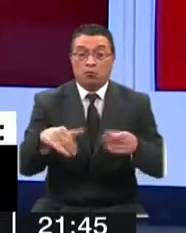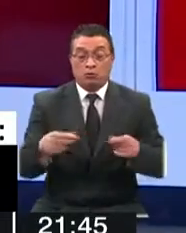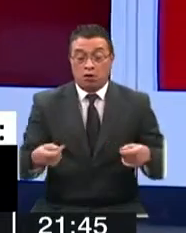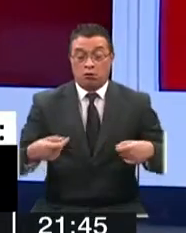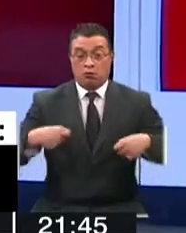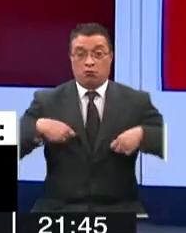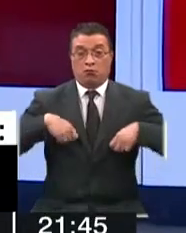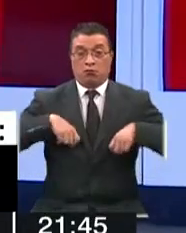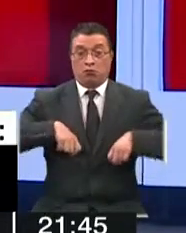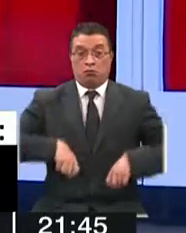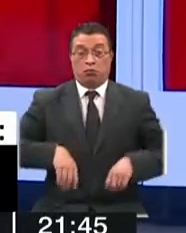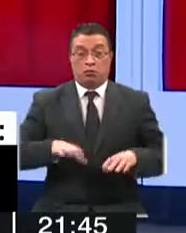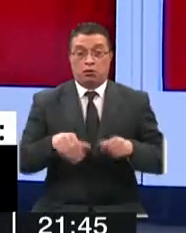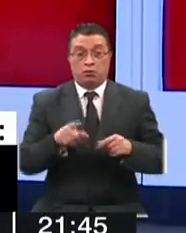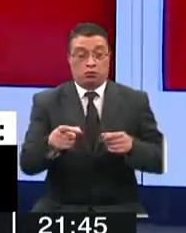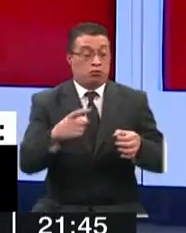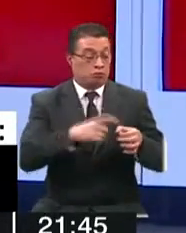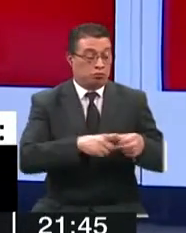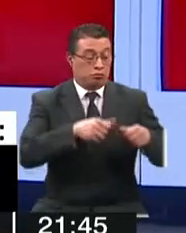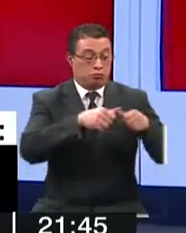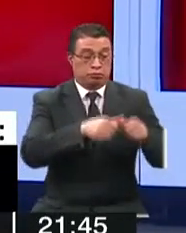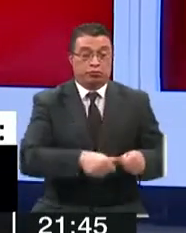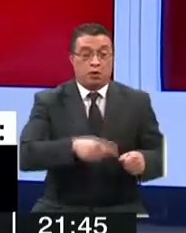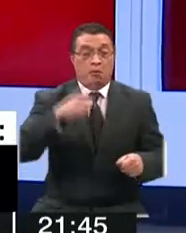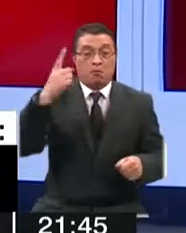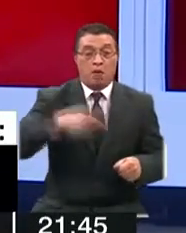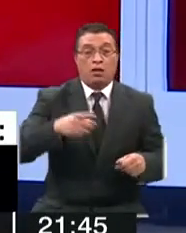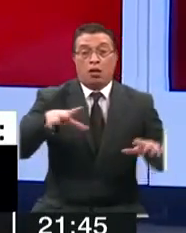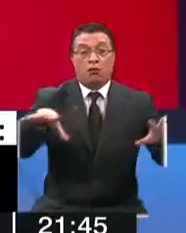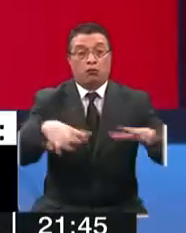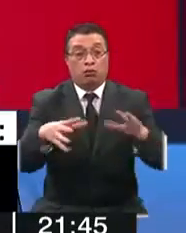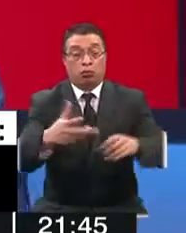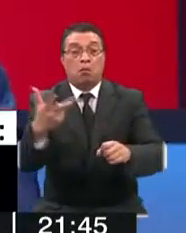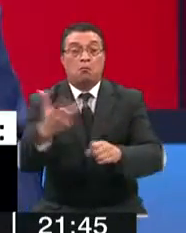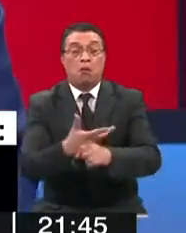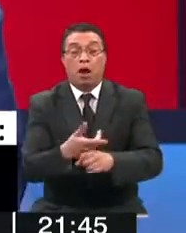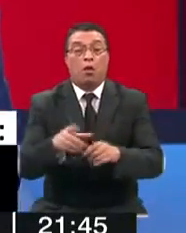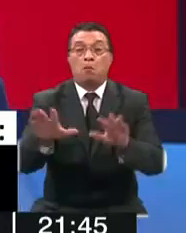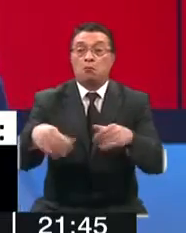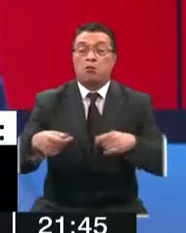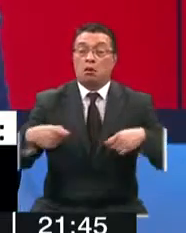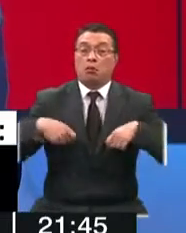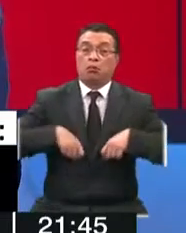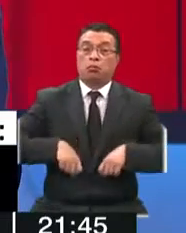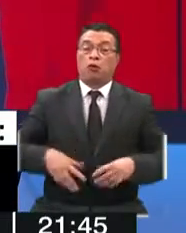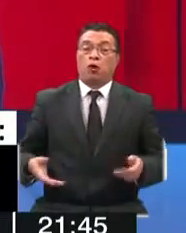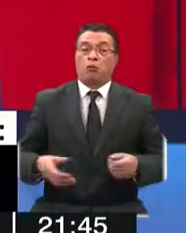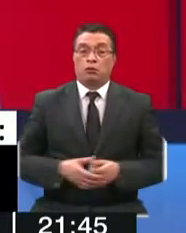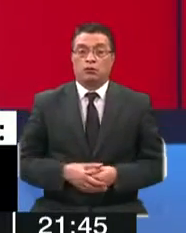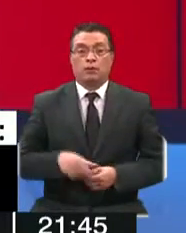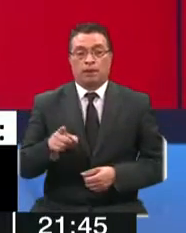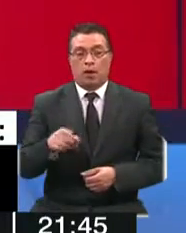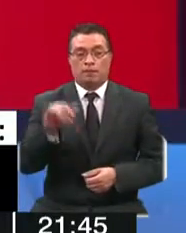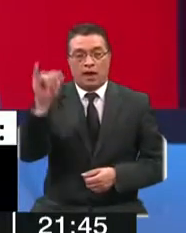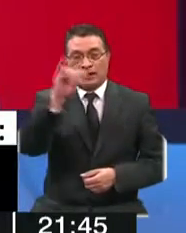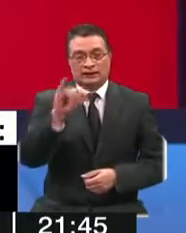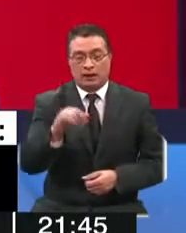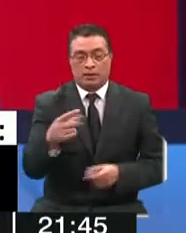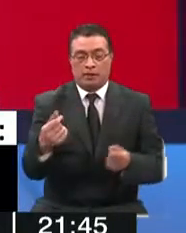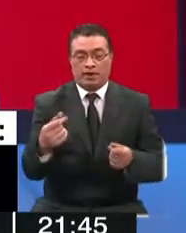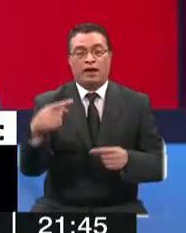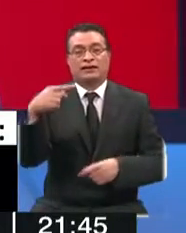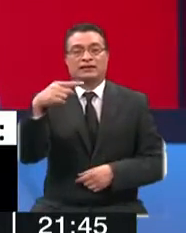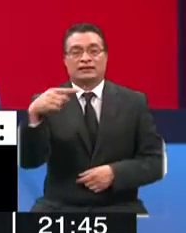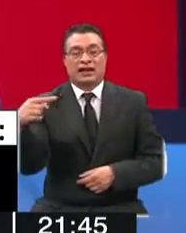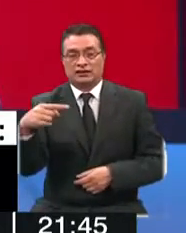con estos clientes que están cautivos a raíz de una mala gestión. No, la ISAPRE hoy día está con pérdida, por lo tanto no hay...